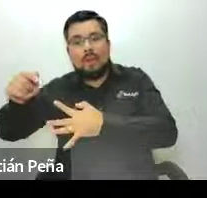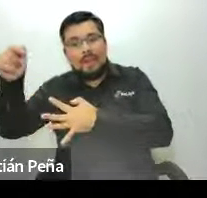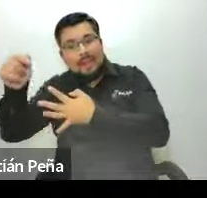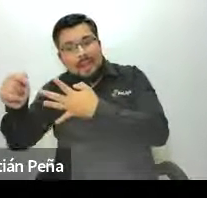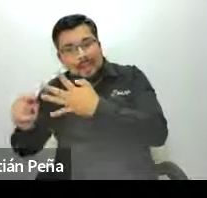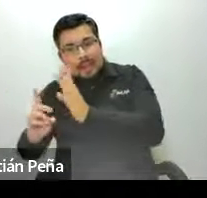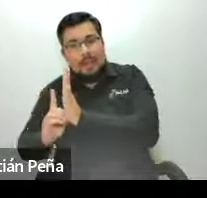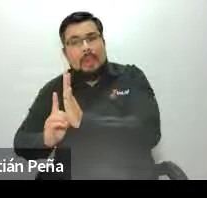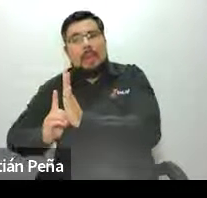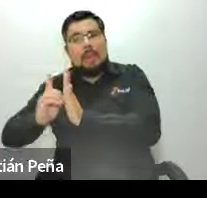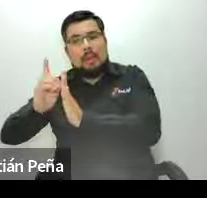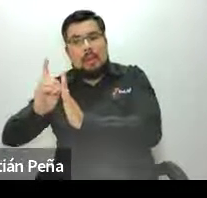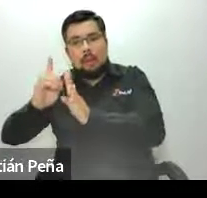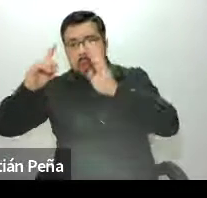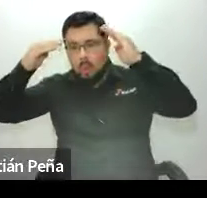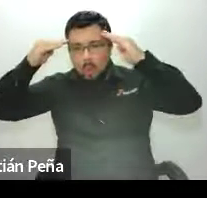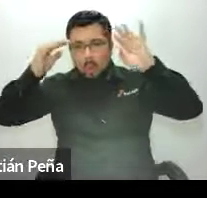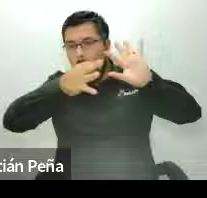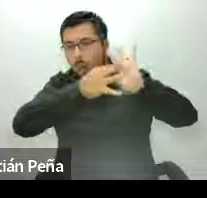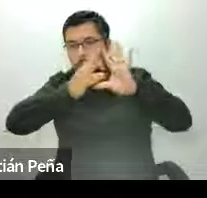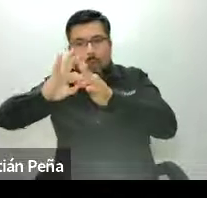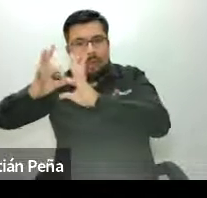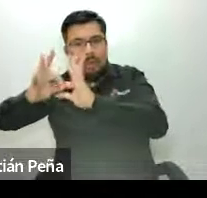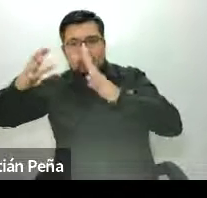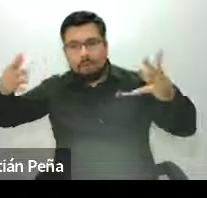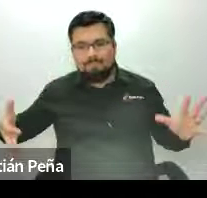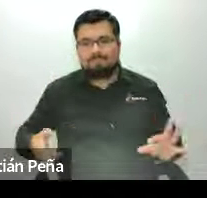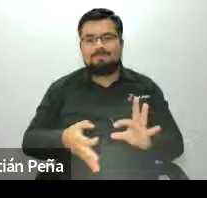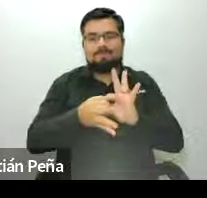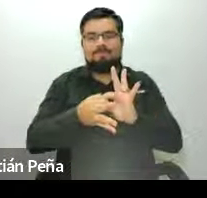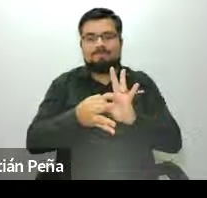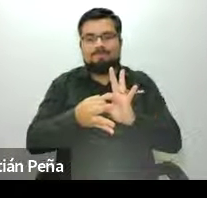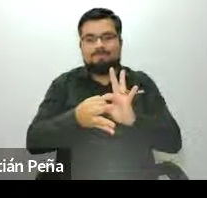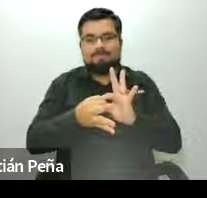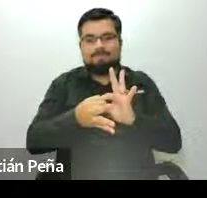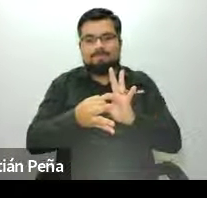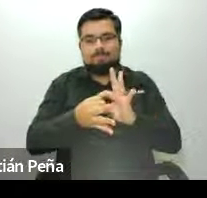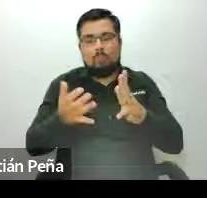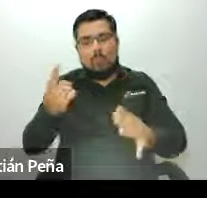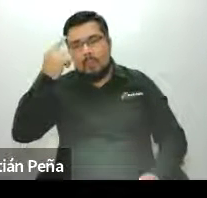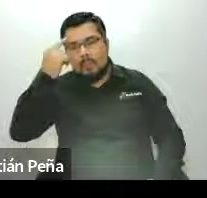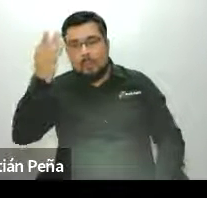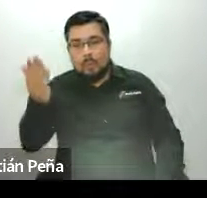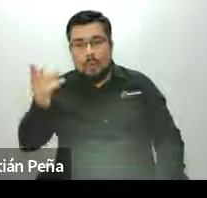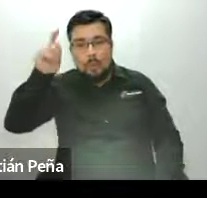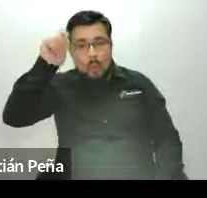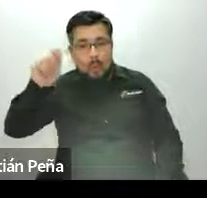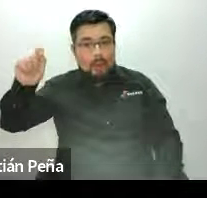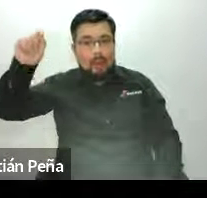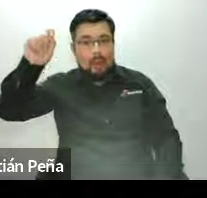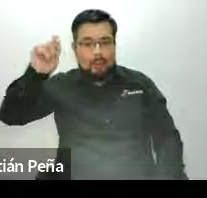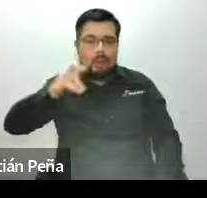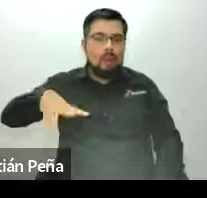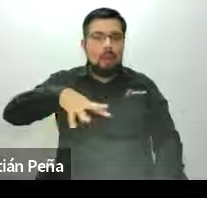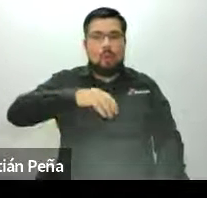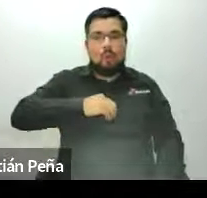cognitivo principalmente focalizadas en una teoría que nuestra universidad se